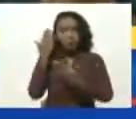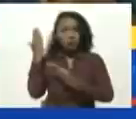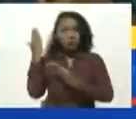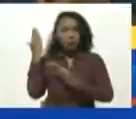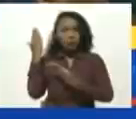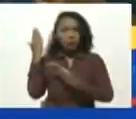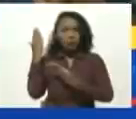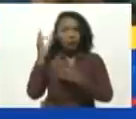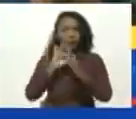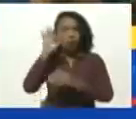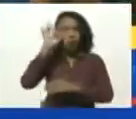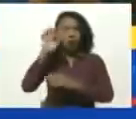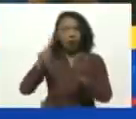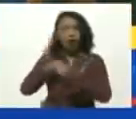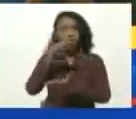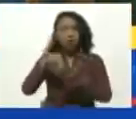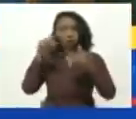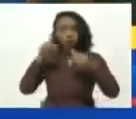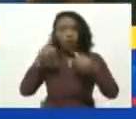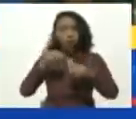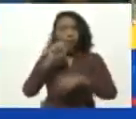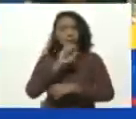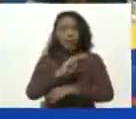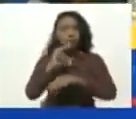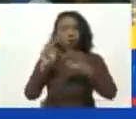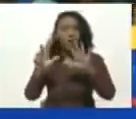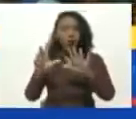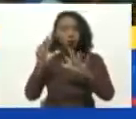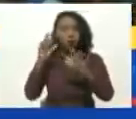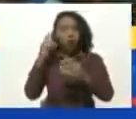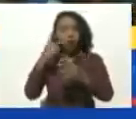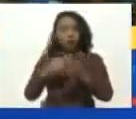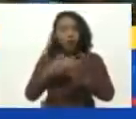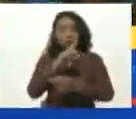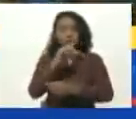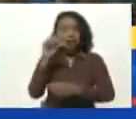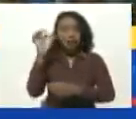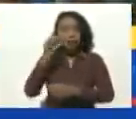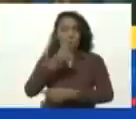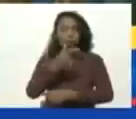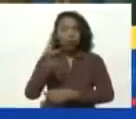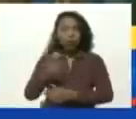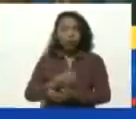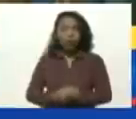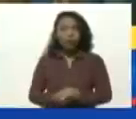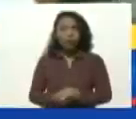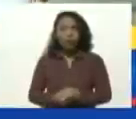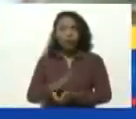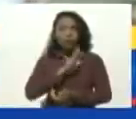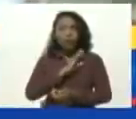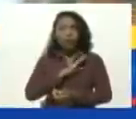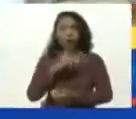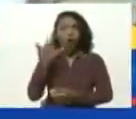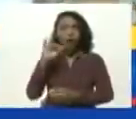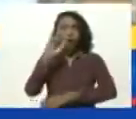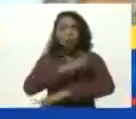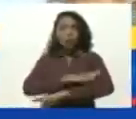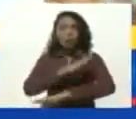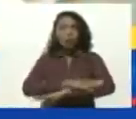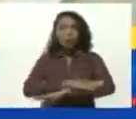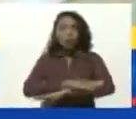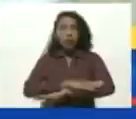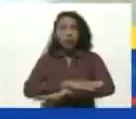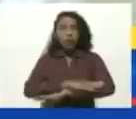El promedio nacional ahorita son 28 casos por cada 100.000 habitantes. Tenemos un comportamiento atípico